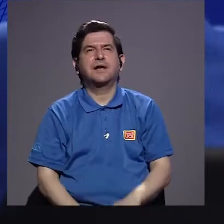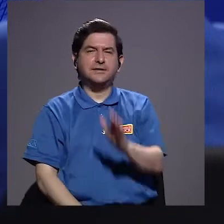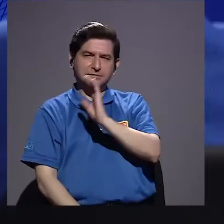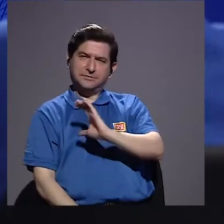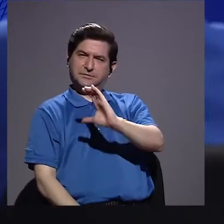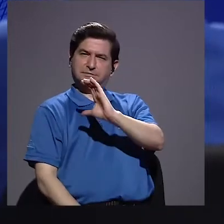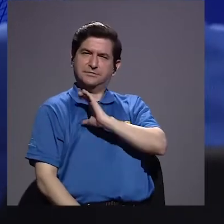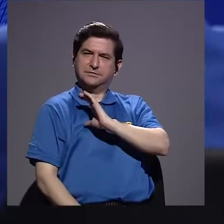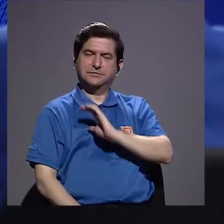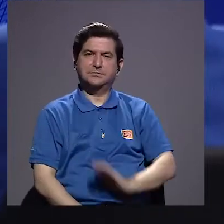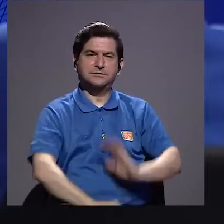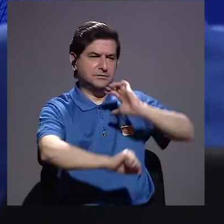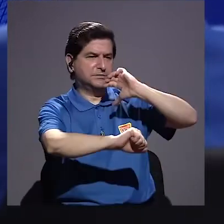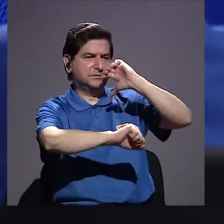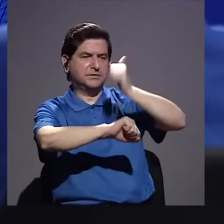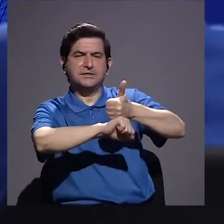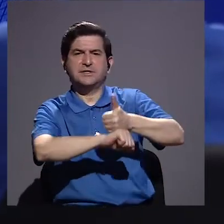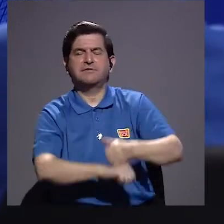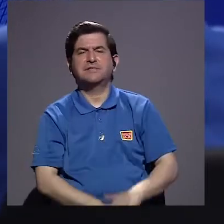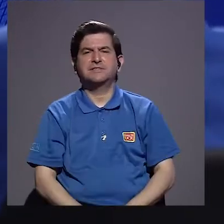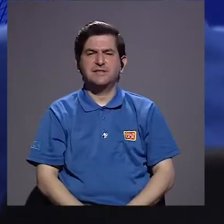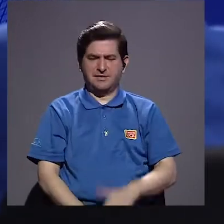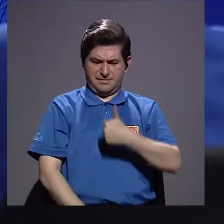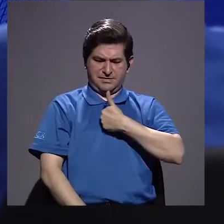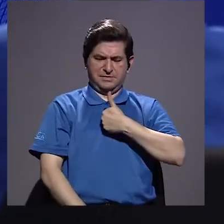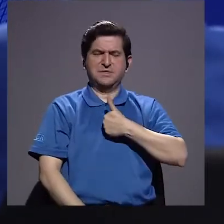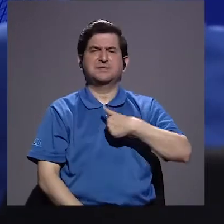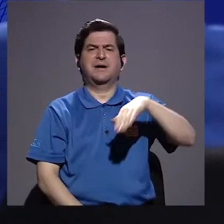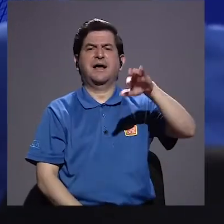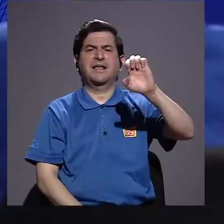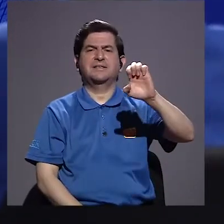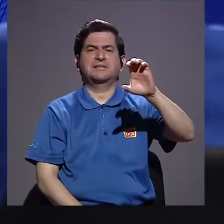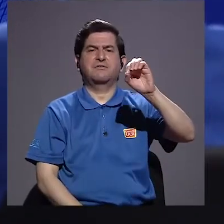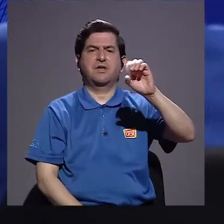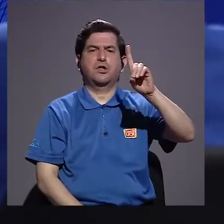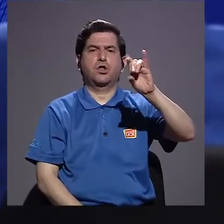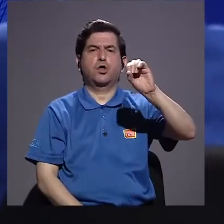cualitativa, ¿cómo se define, doña Elizabeth Odio?